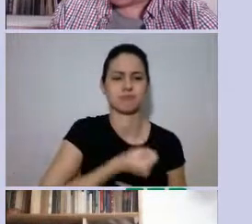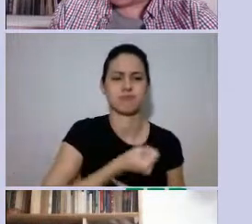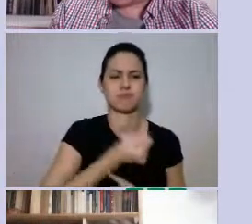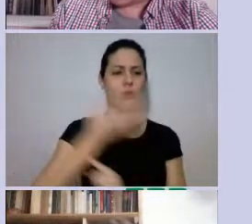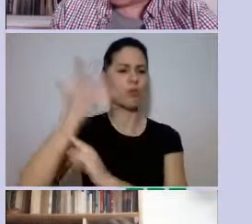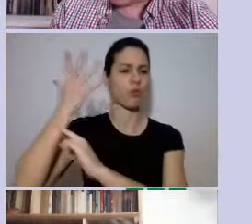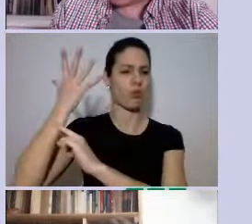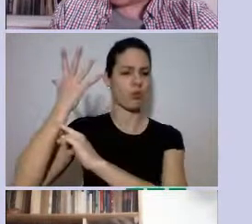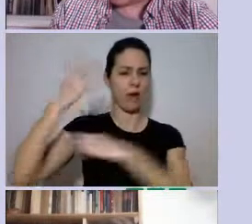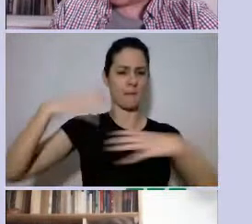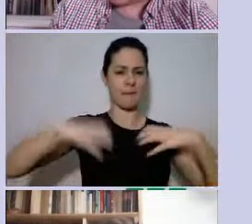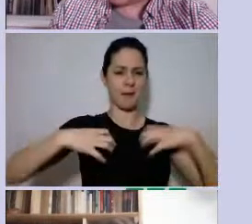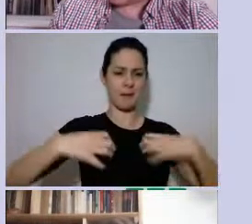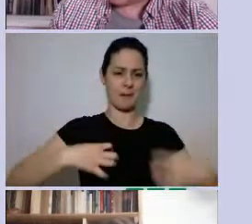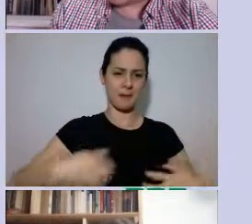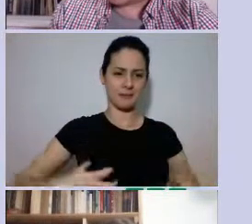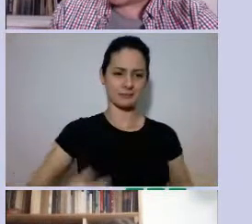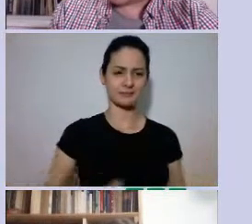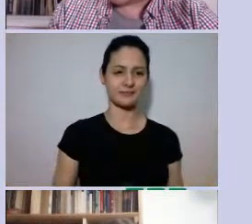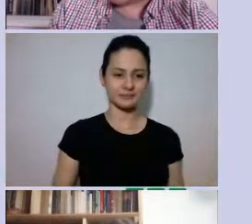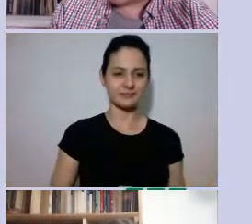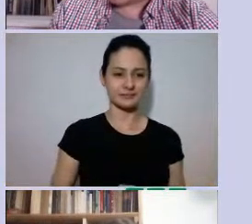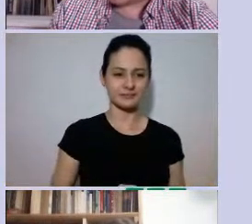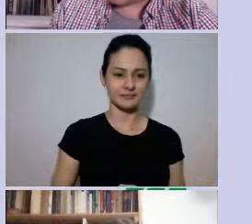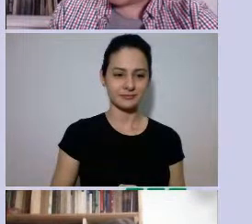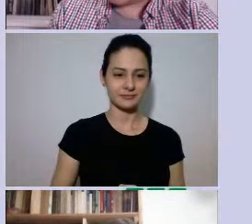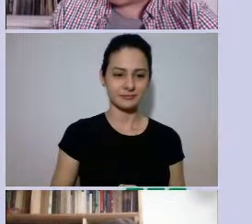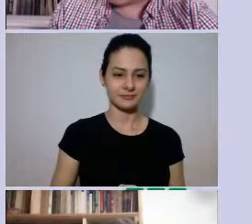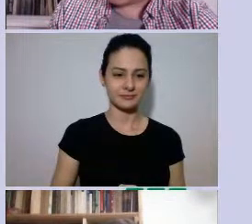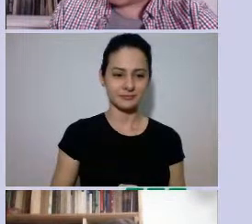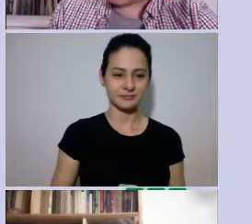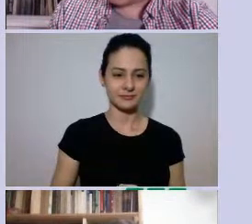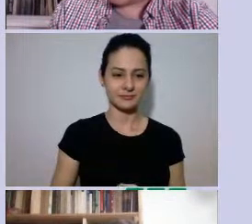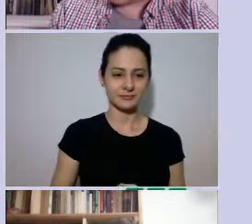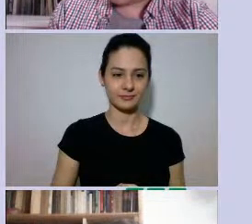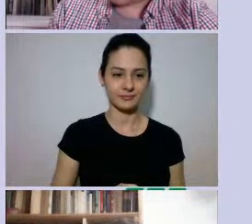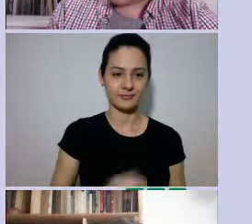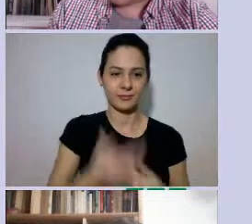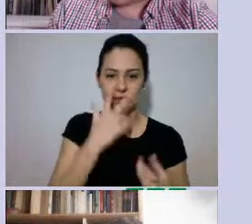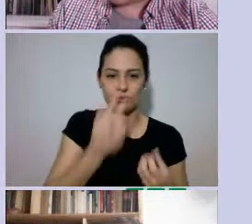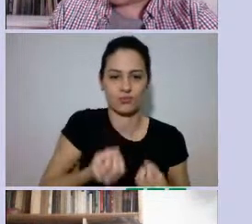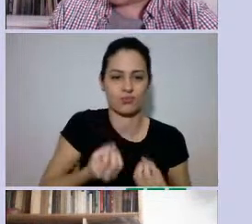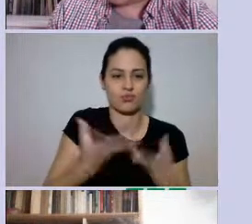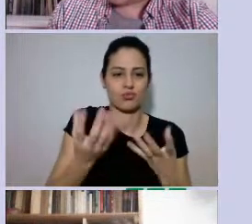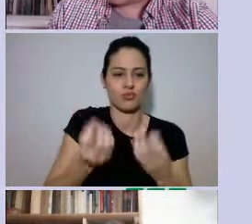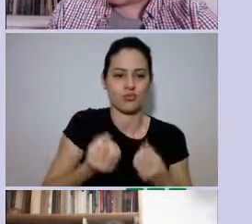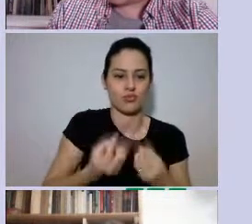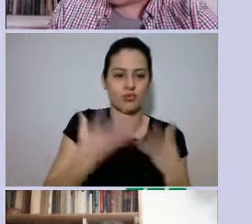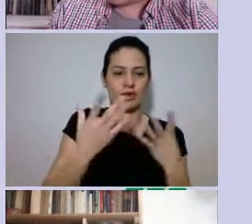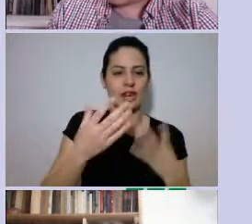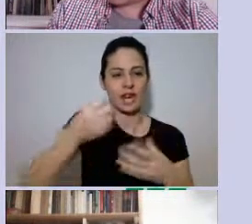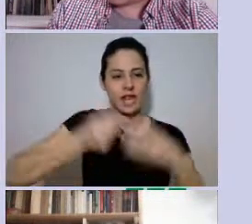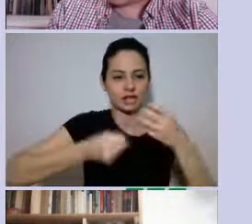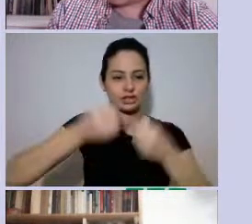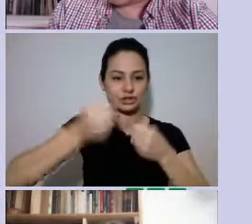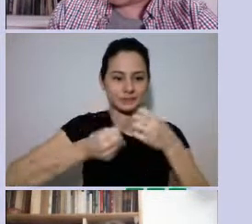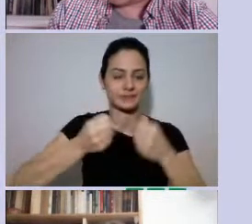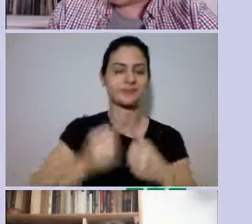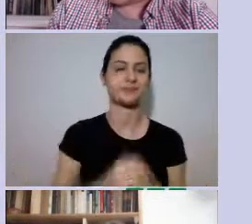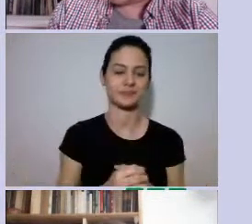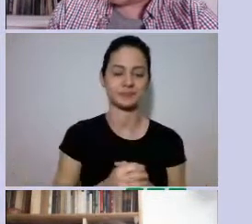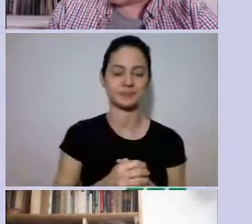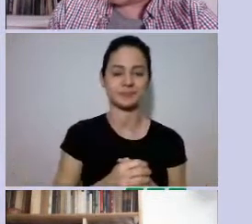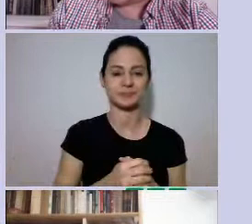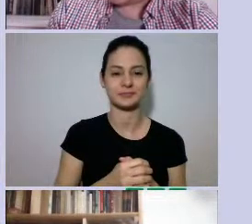400 mamas, ¿no? También de las que está brotando la leche, el aguamiel o la leche.